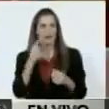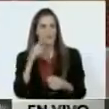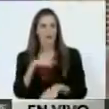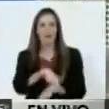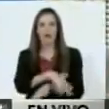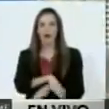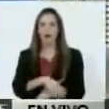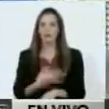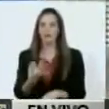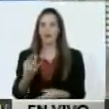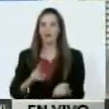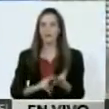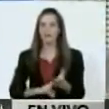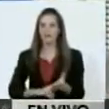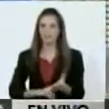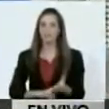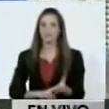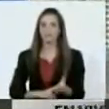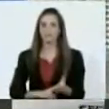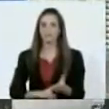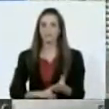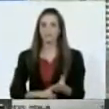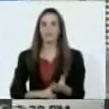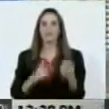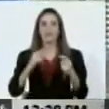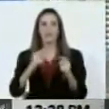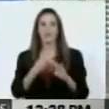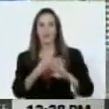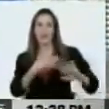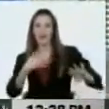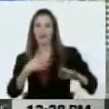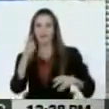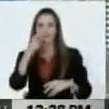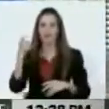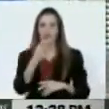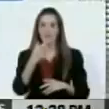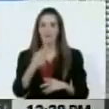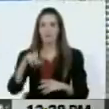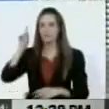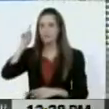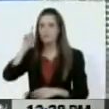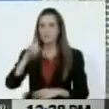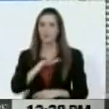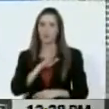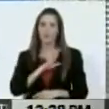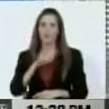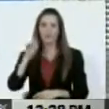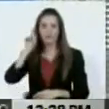en las calles. Nos trataban de alejar del pueblo en la formación nuestra.